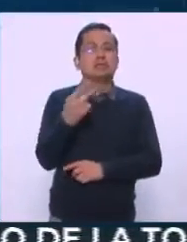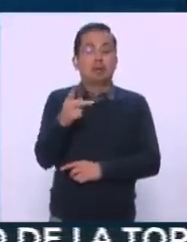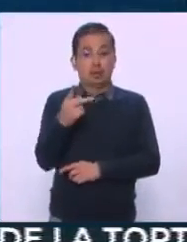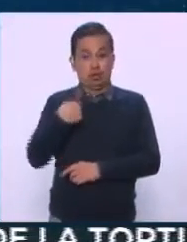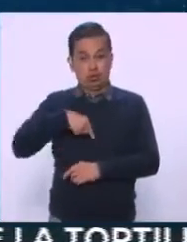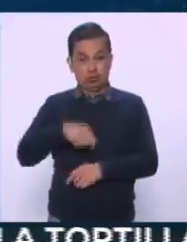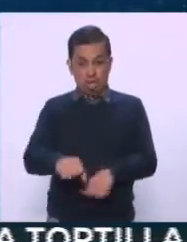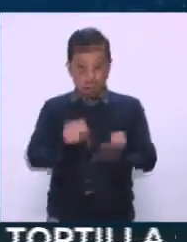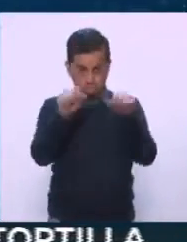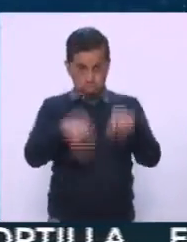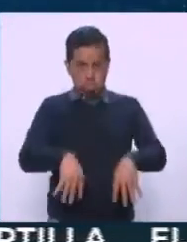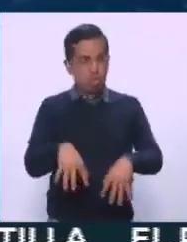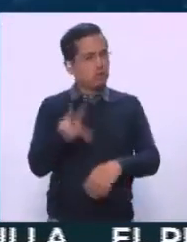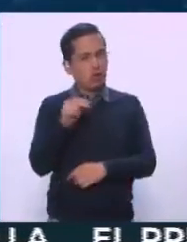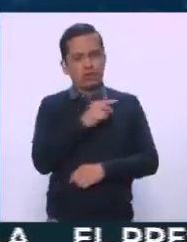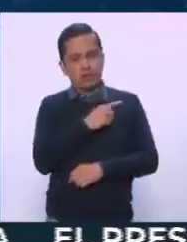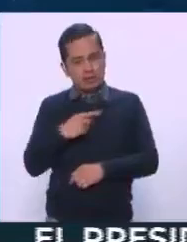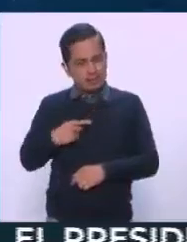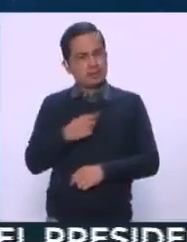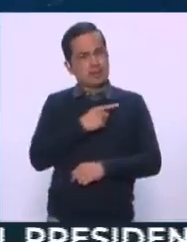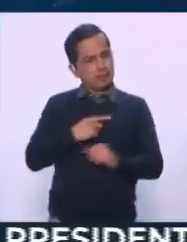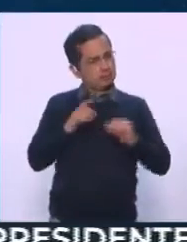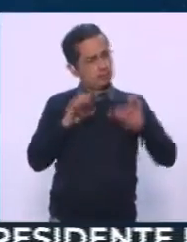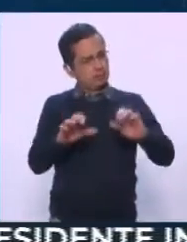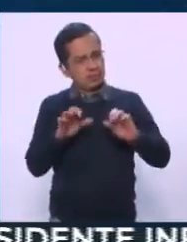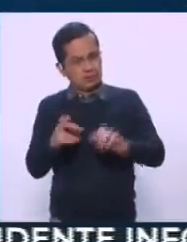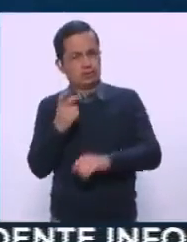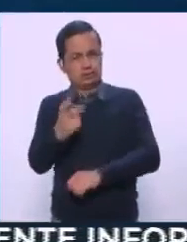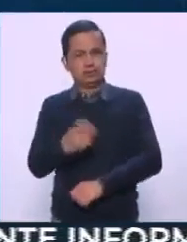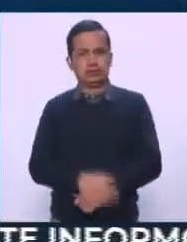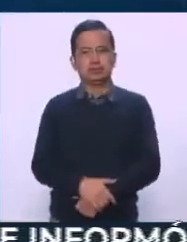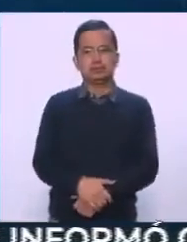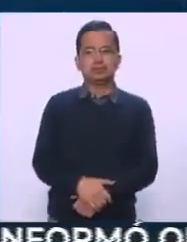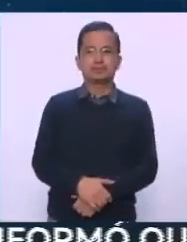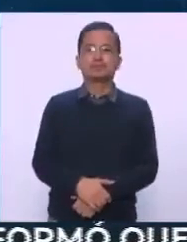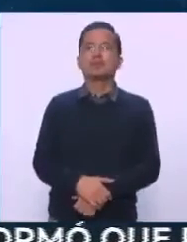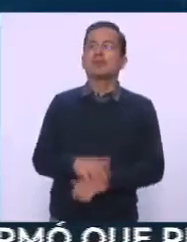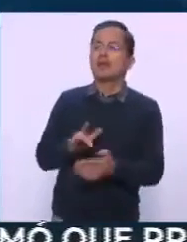porque podría ser contraproducente, ¿no? Muchas gracias,